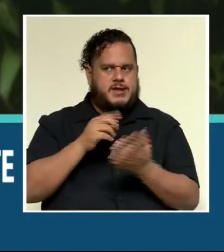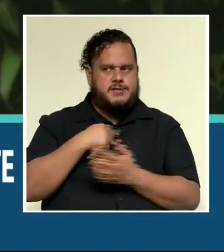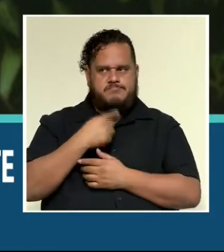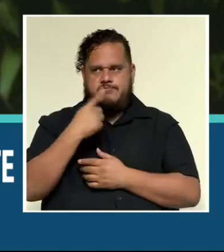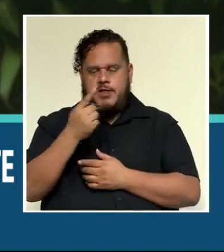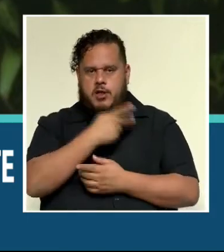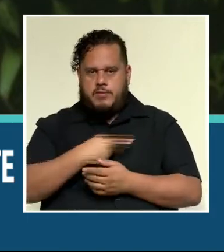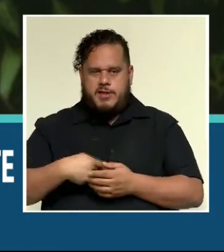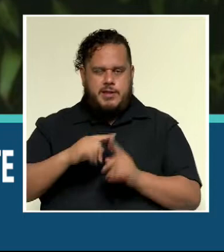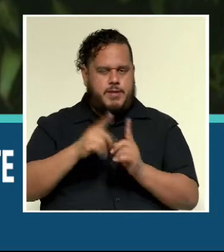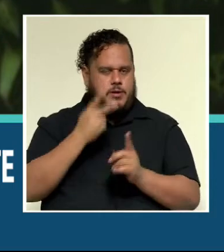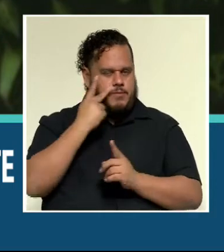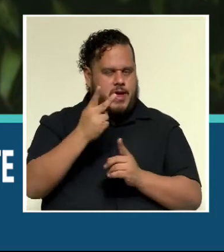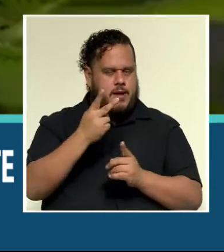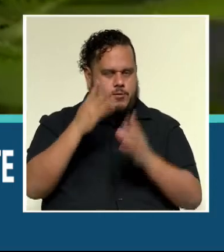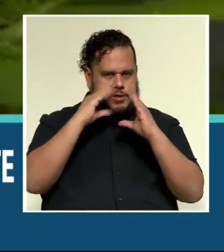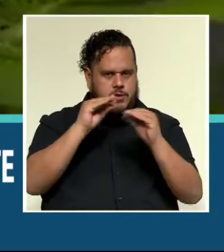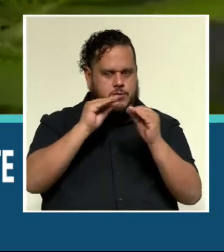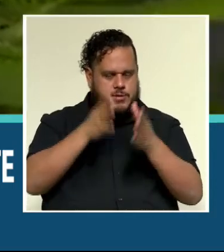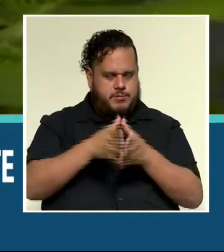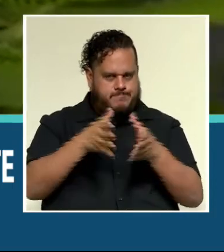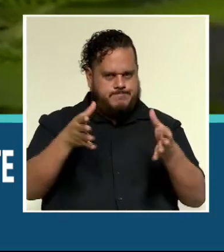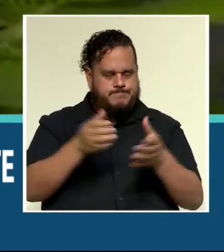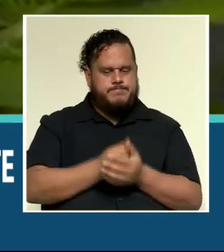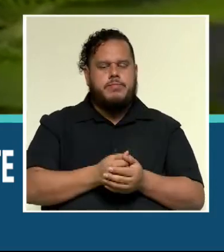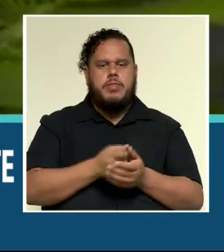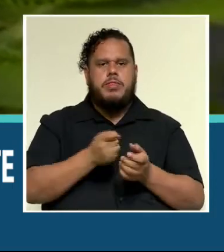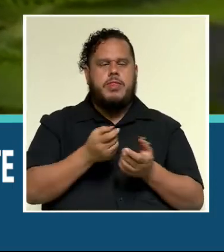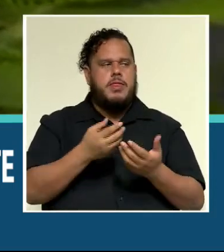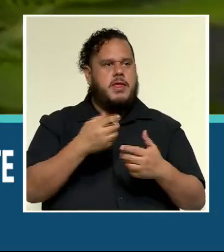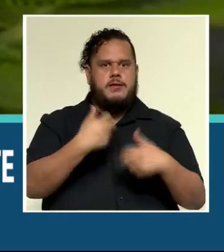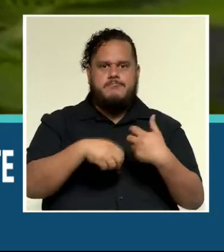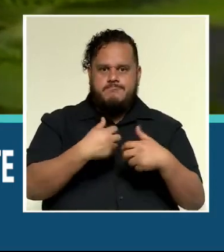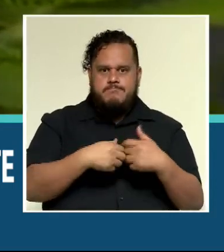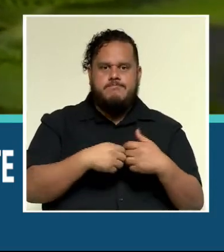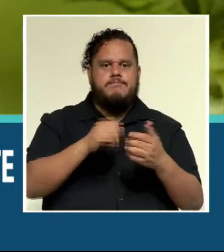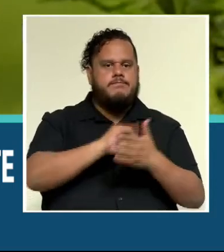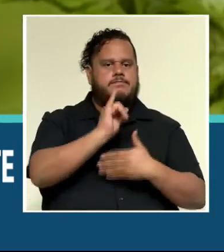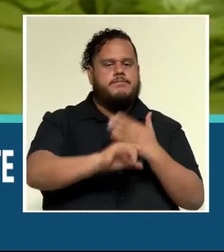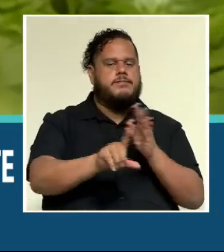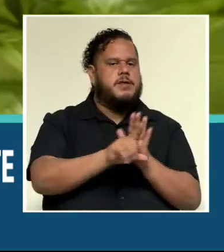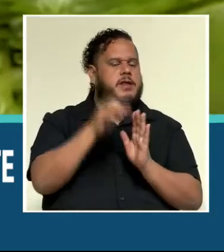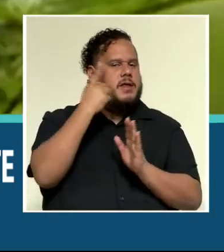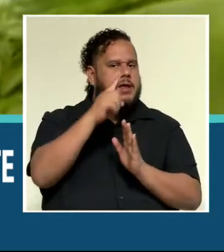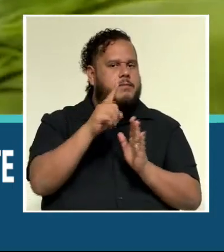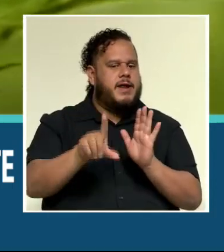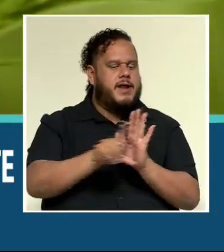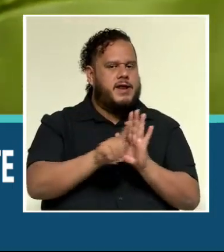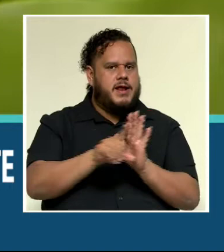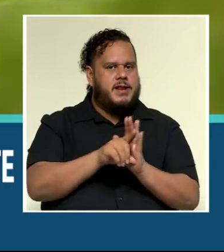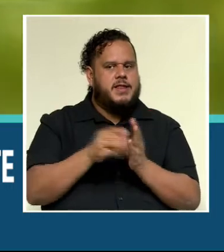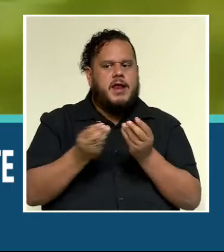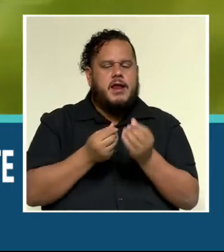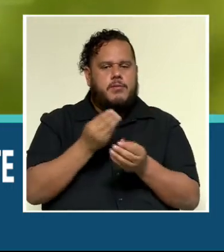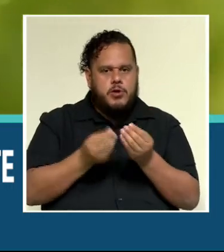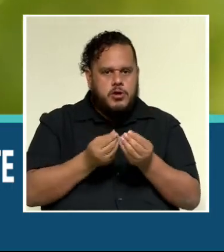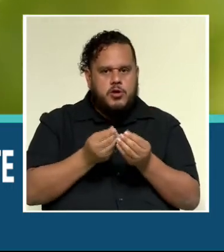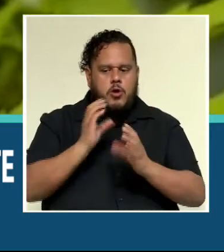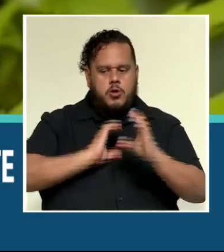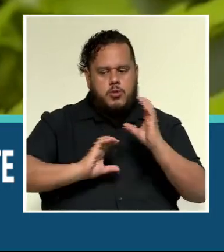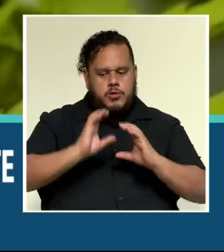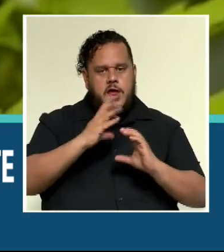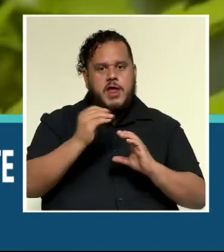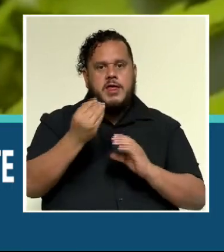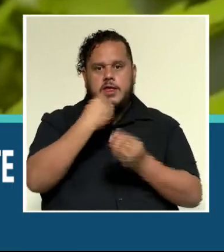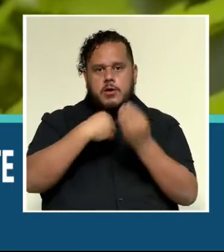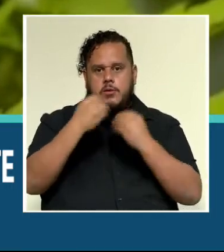siguiente información que nos amplía. El controversial proyecto de ley para legalizar la producción, comercialización y consumo